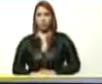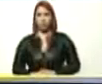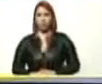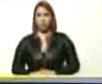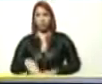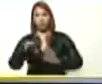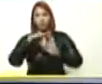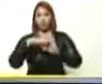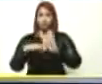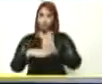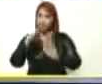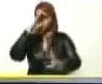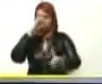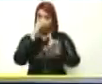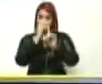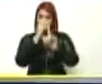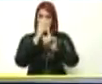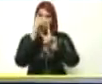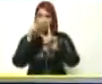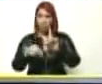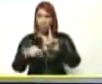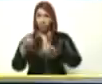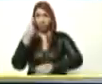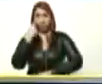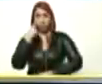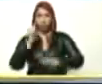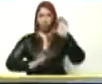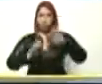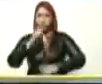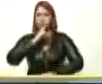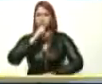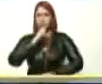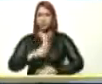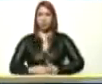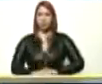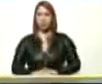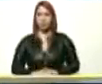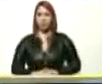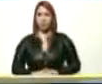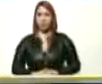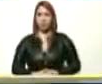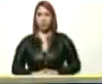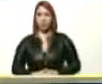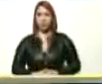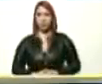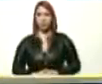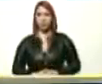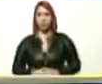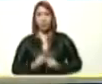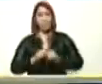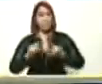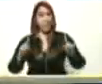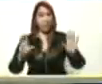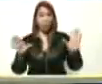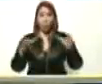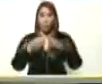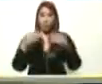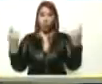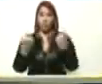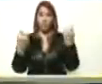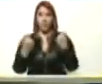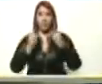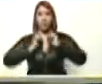condiciones objetivas, subjetivas, complejas, pero el comando, campaña,